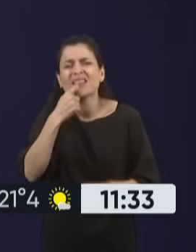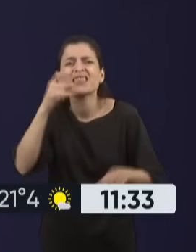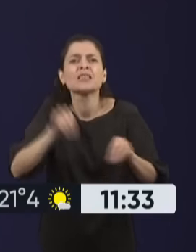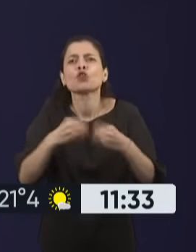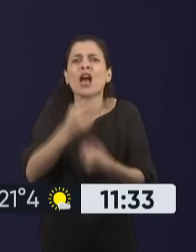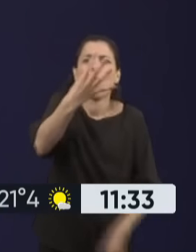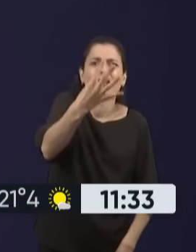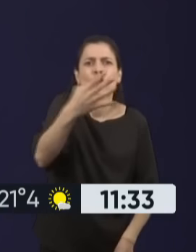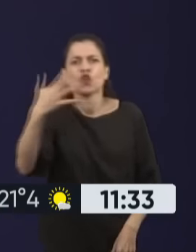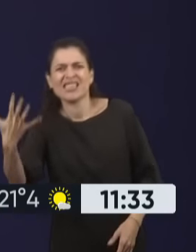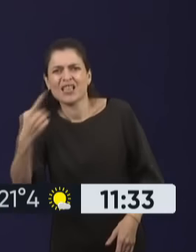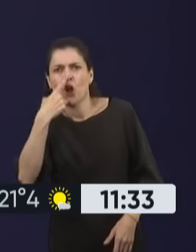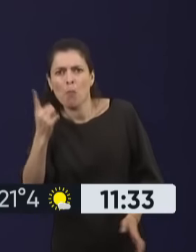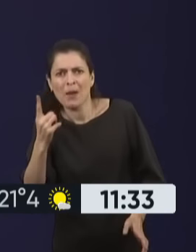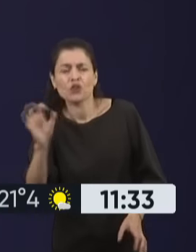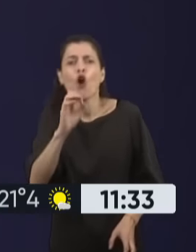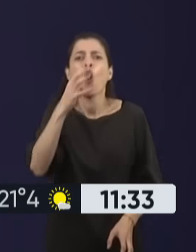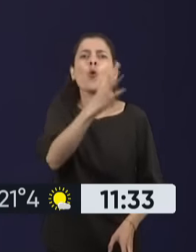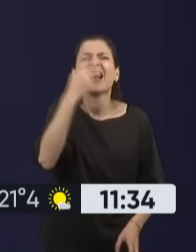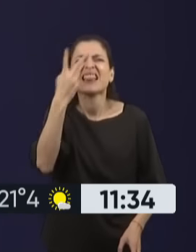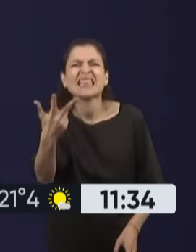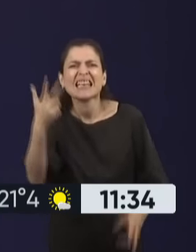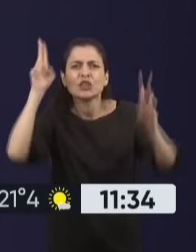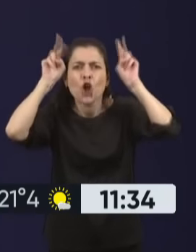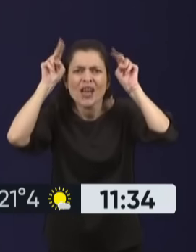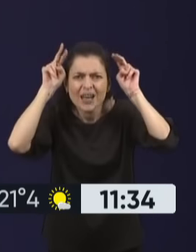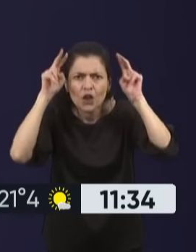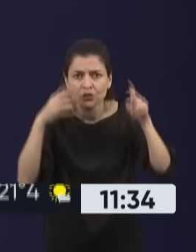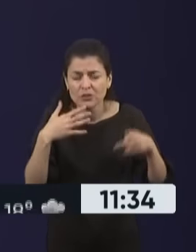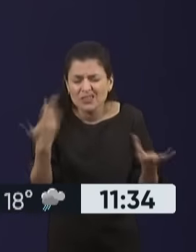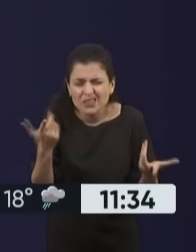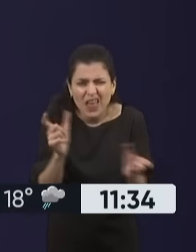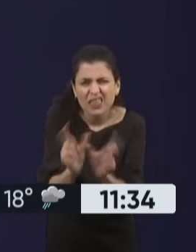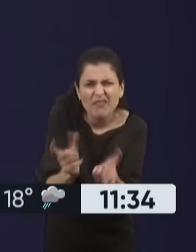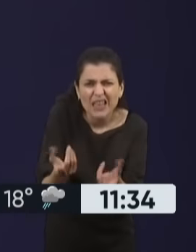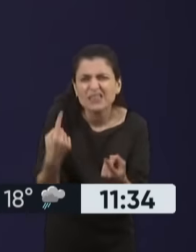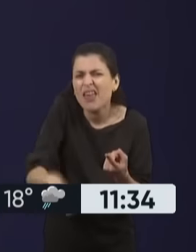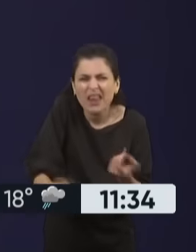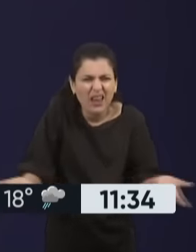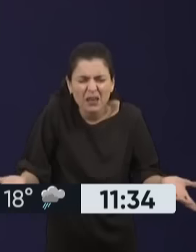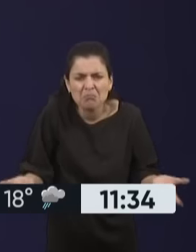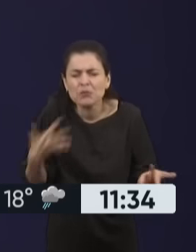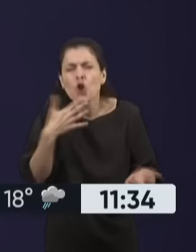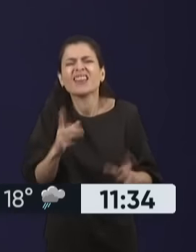que sean cinco perros o que sean 43 conejos Cuál es la diferencia